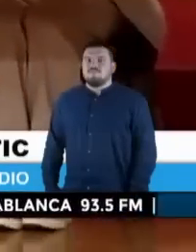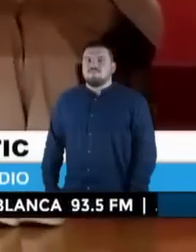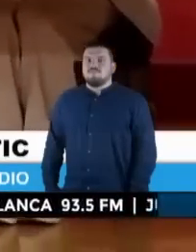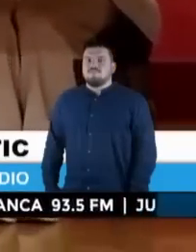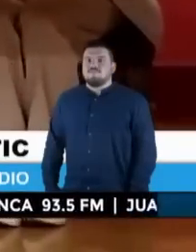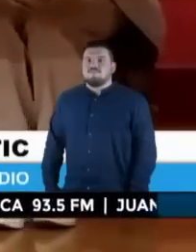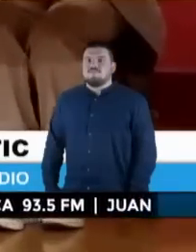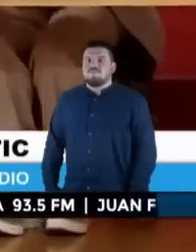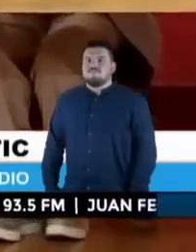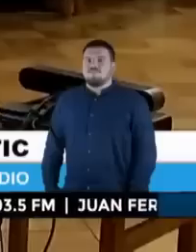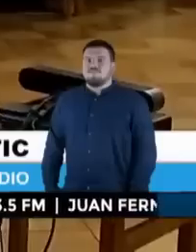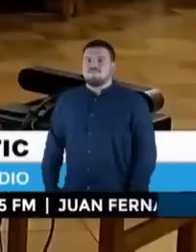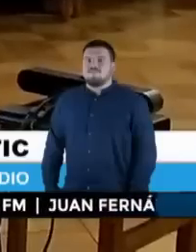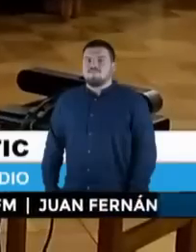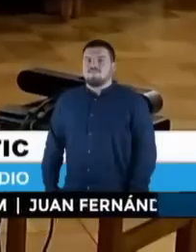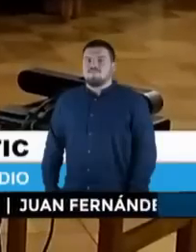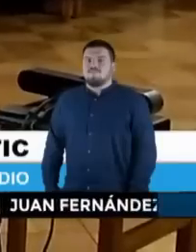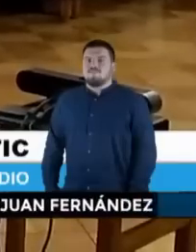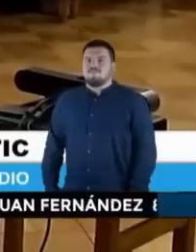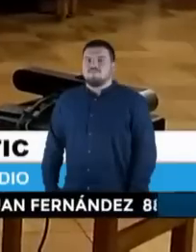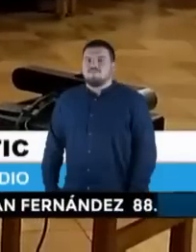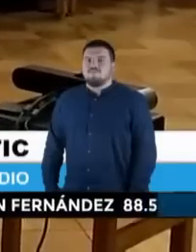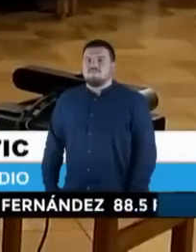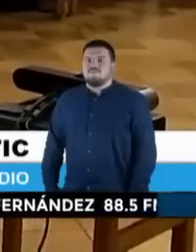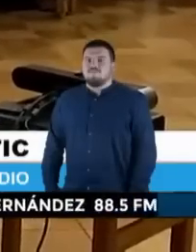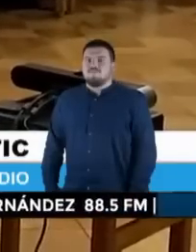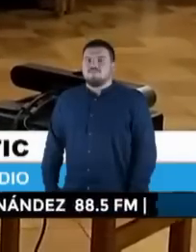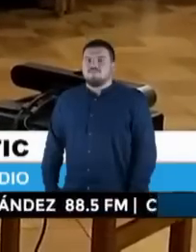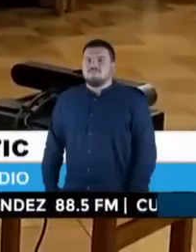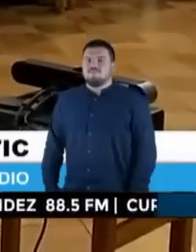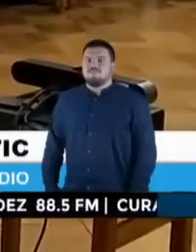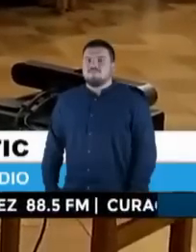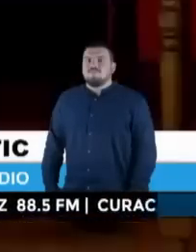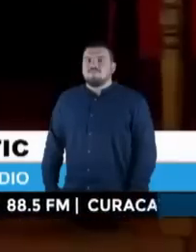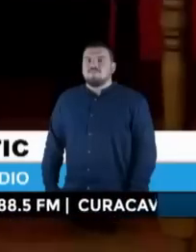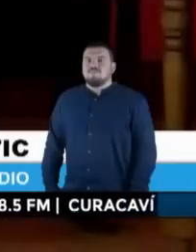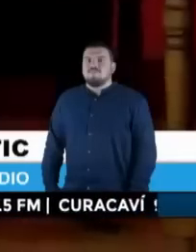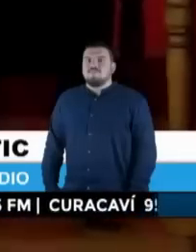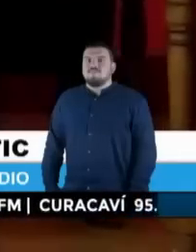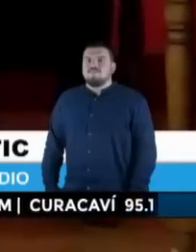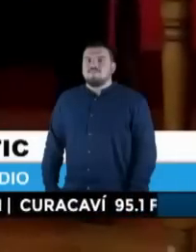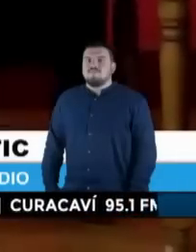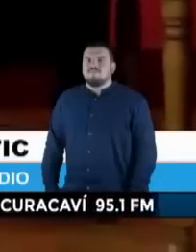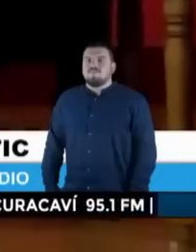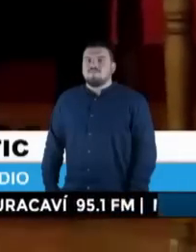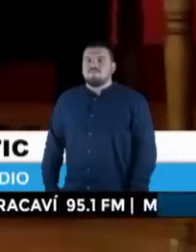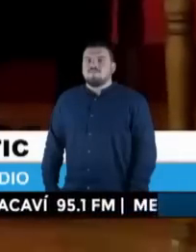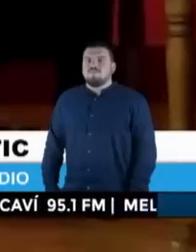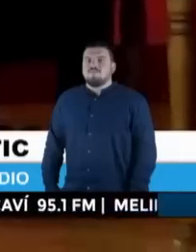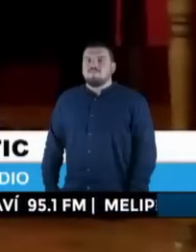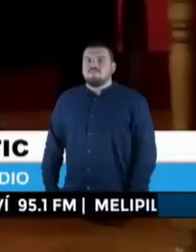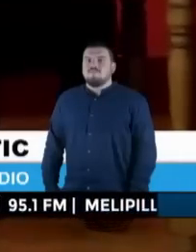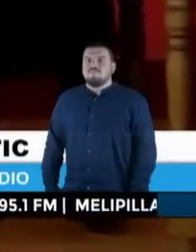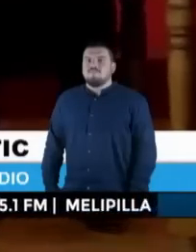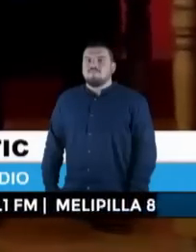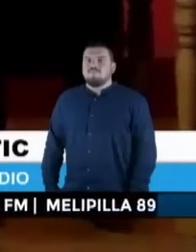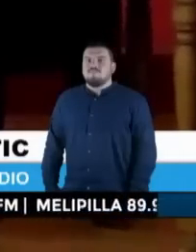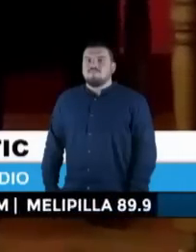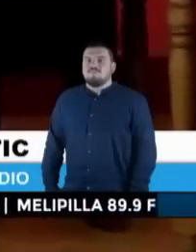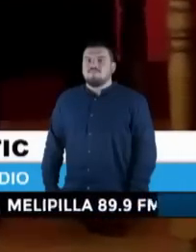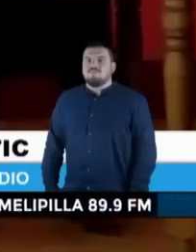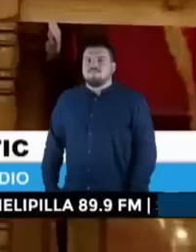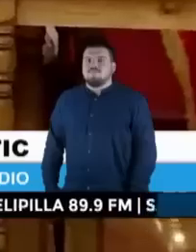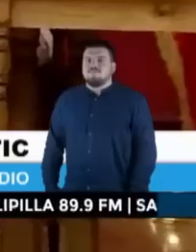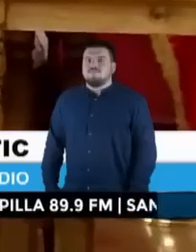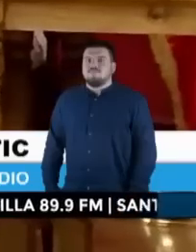eso debe estar sobre la mesa, se está evaluando por parte del presidente Gabriel Boric y claro, es muy importante que todos los presidentes de